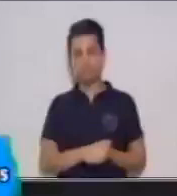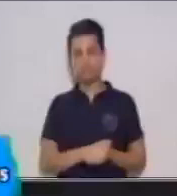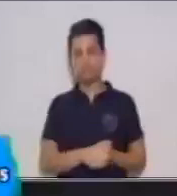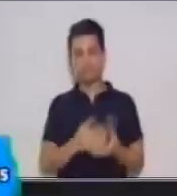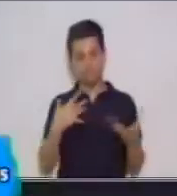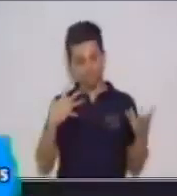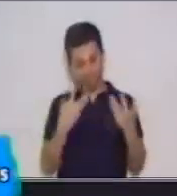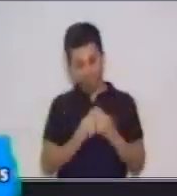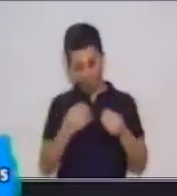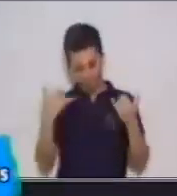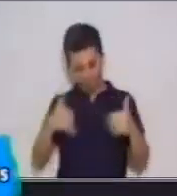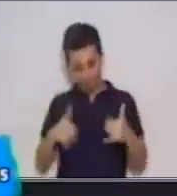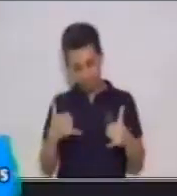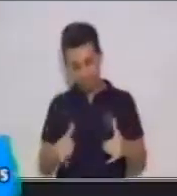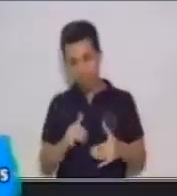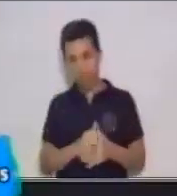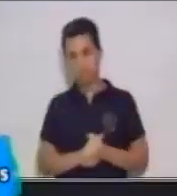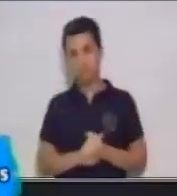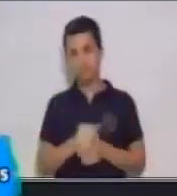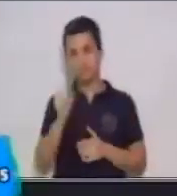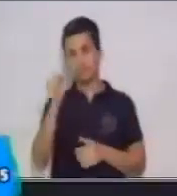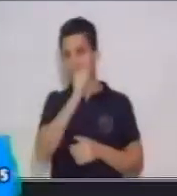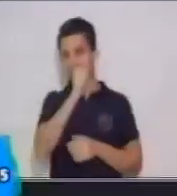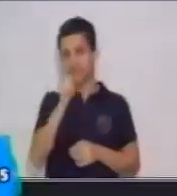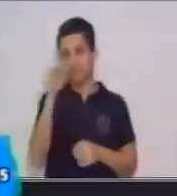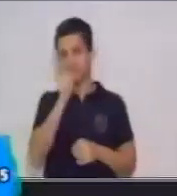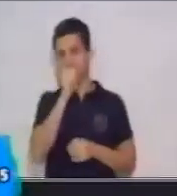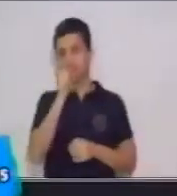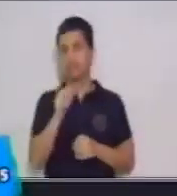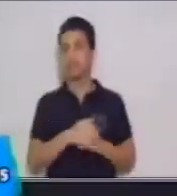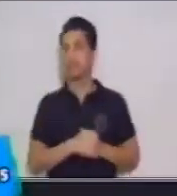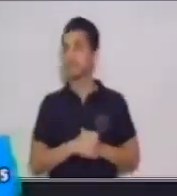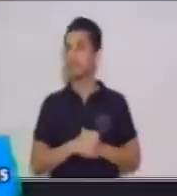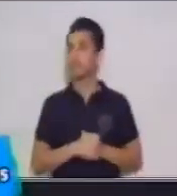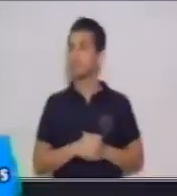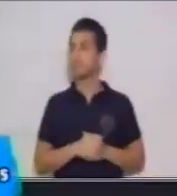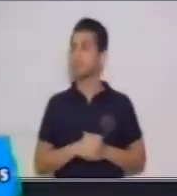juntos juguemos y cantemos en este momento.